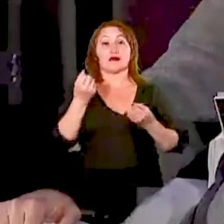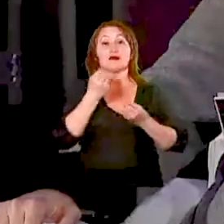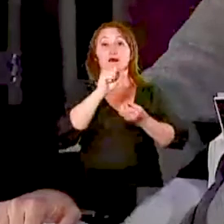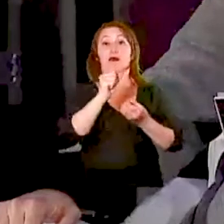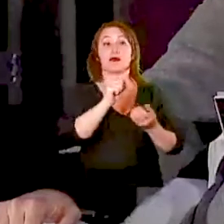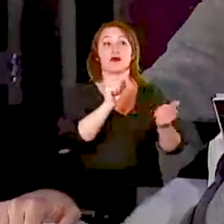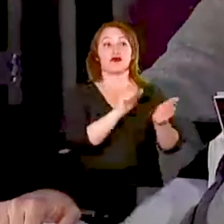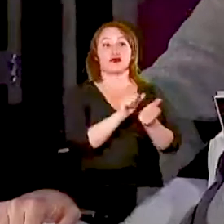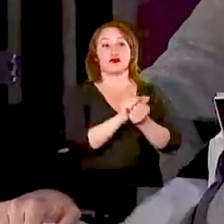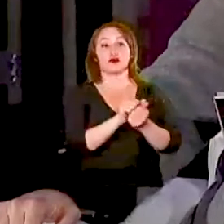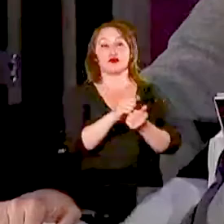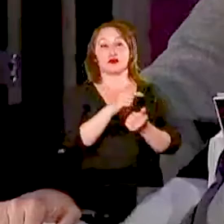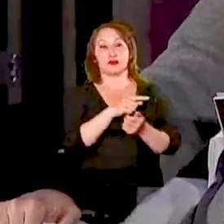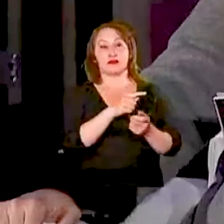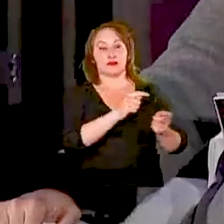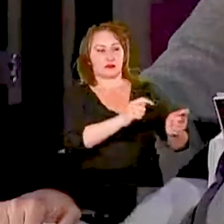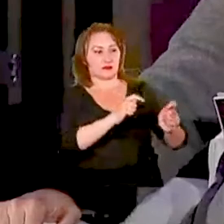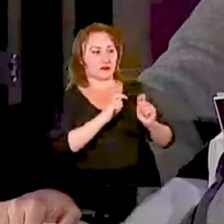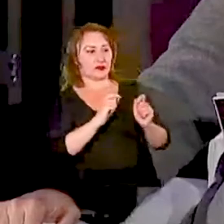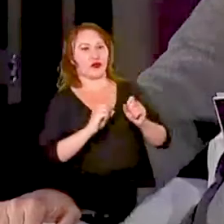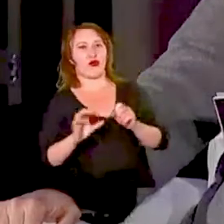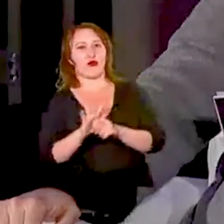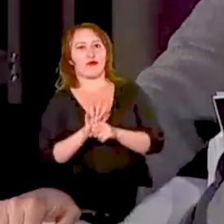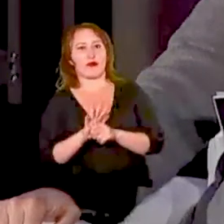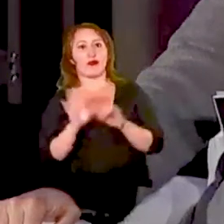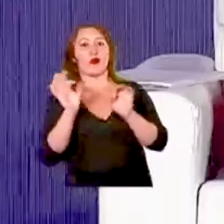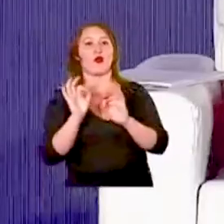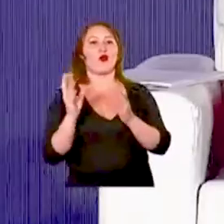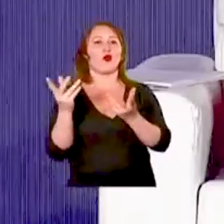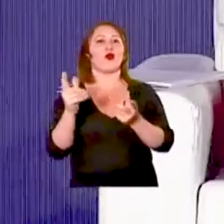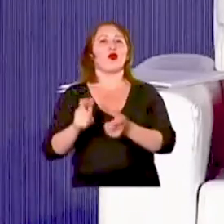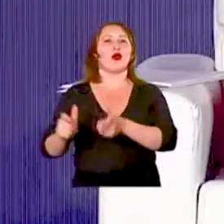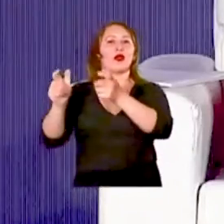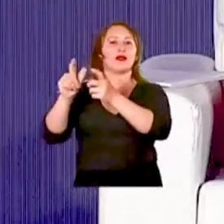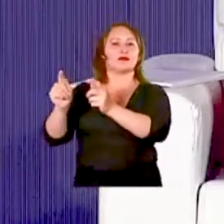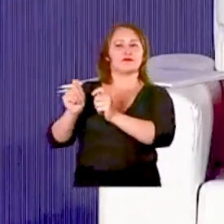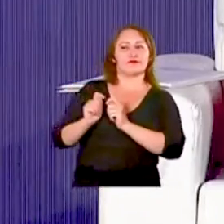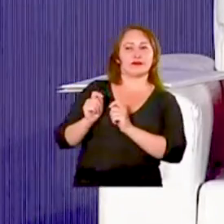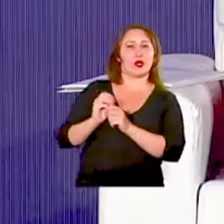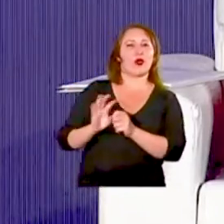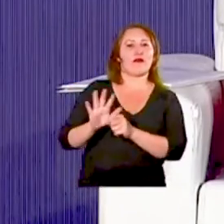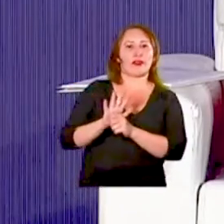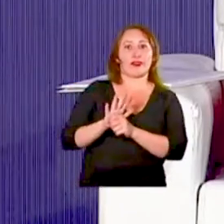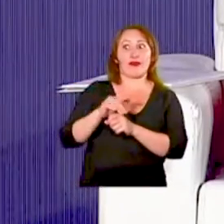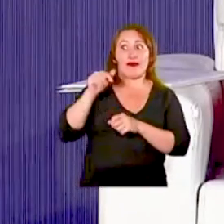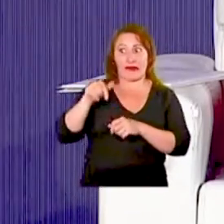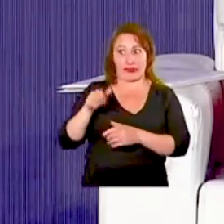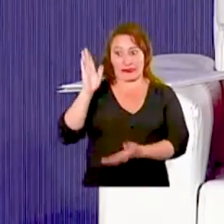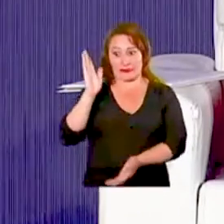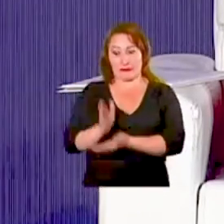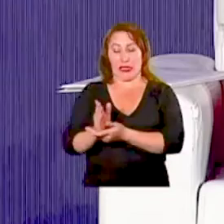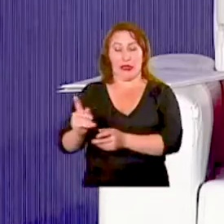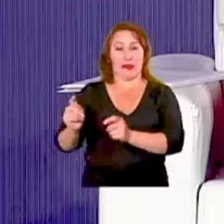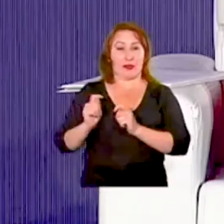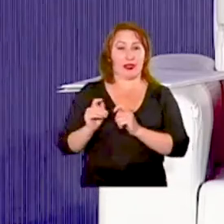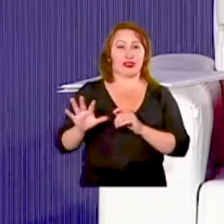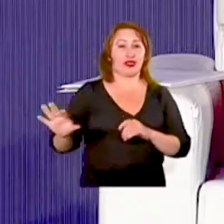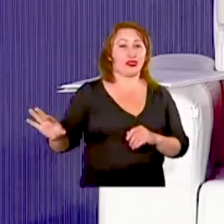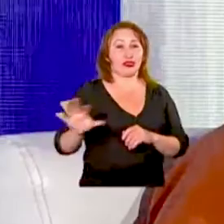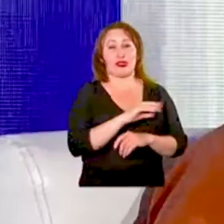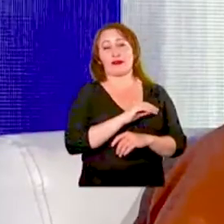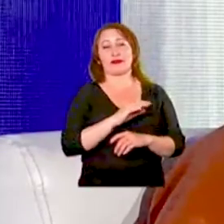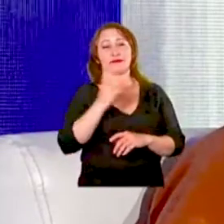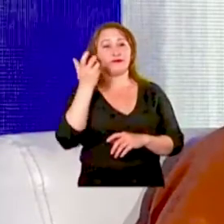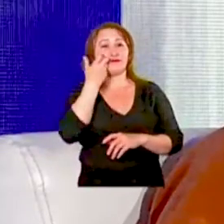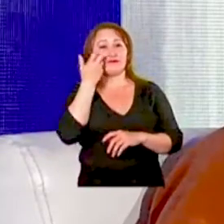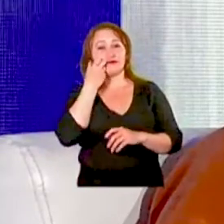acompañaron quienes nos pegaron el coronavirus o si fueron los del Congreso quienes nos pegaron. Pero de allí salimos, sindicatos y